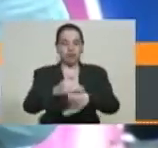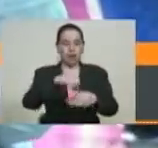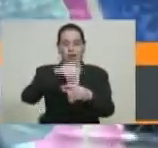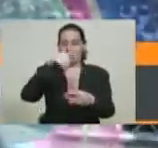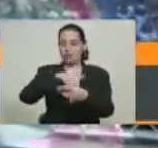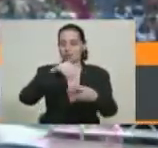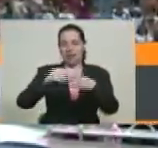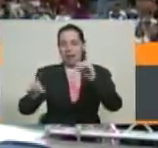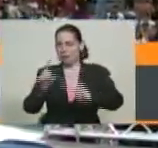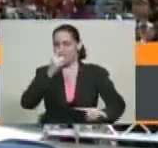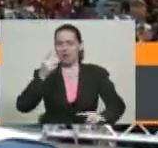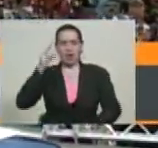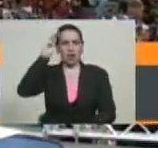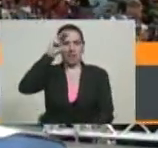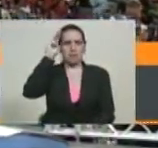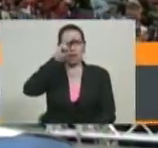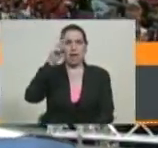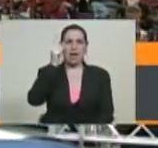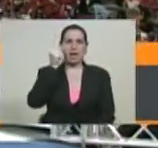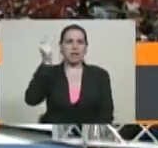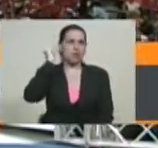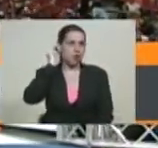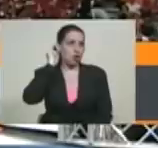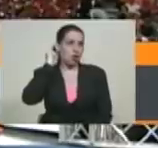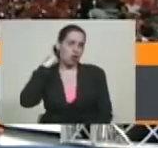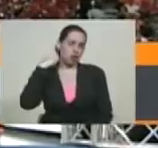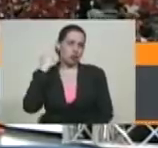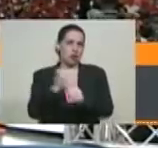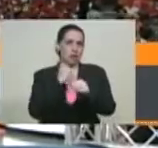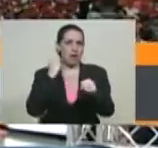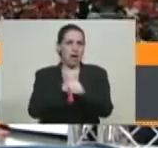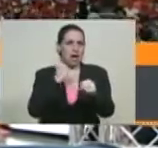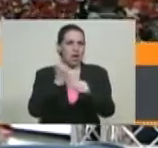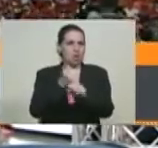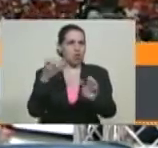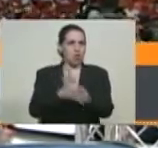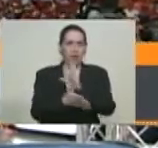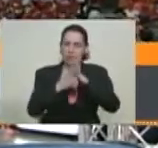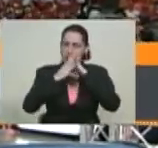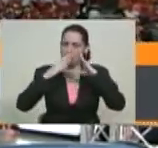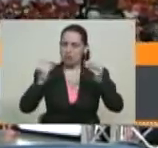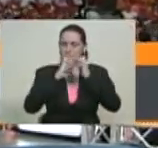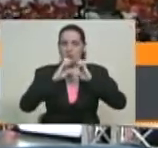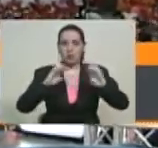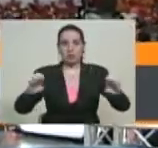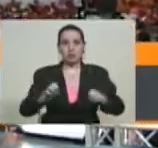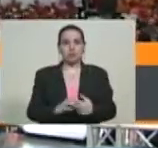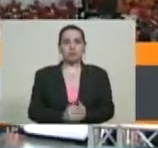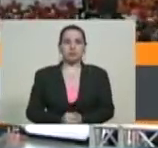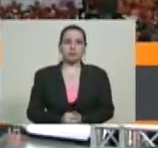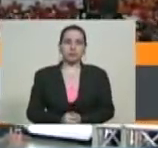en primer lugar, los maestros, los trabajadores y las trabajadoras de la educación,